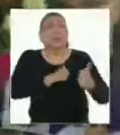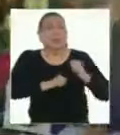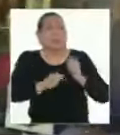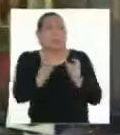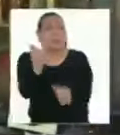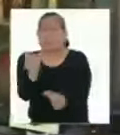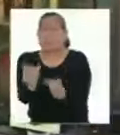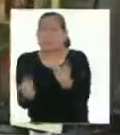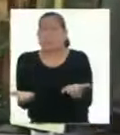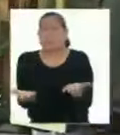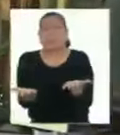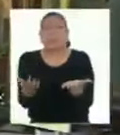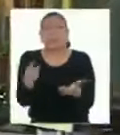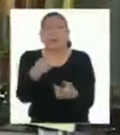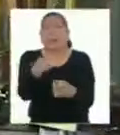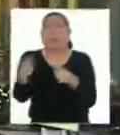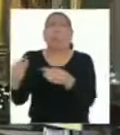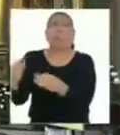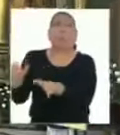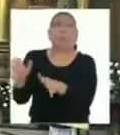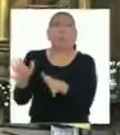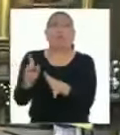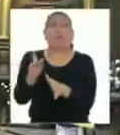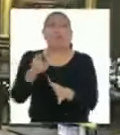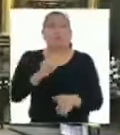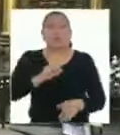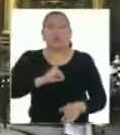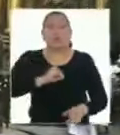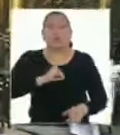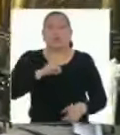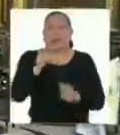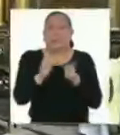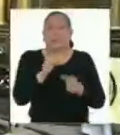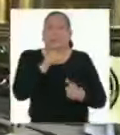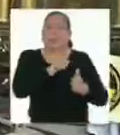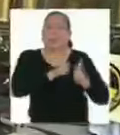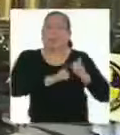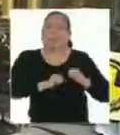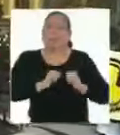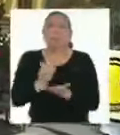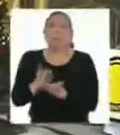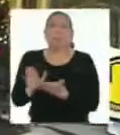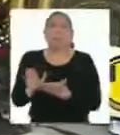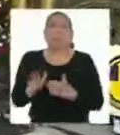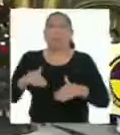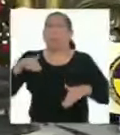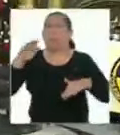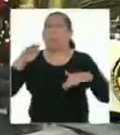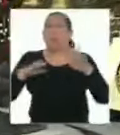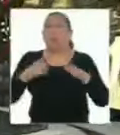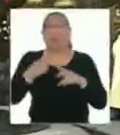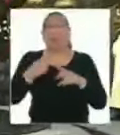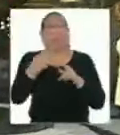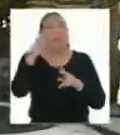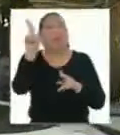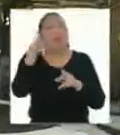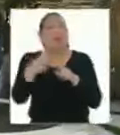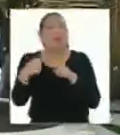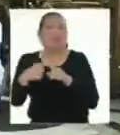sufrimientos, las incomprensiones que golpean su dignidad personal, sin distinción de pertenencia